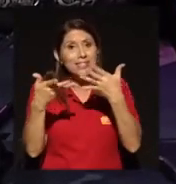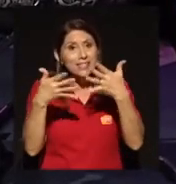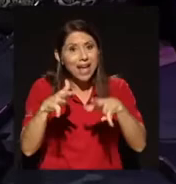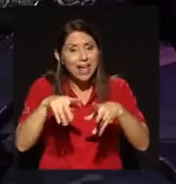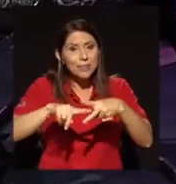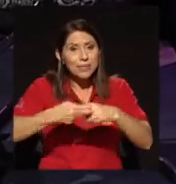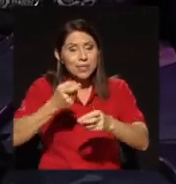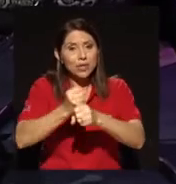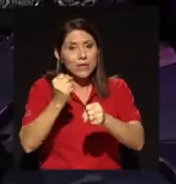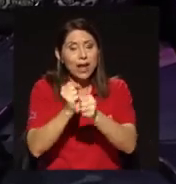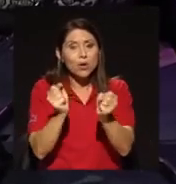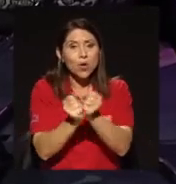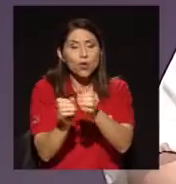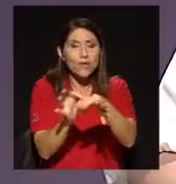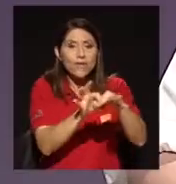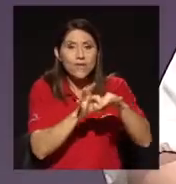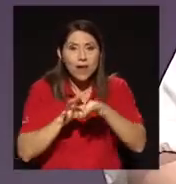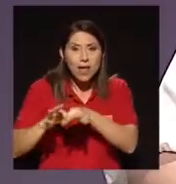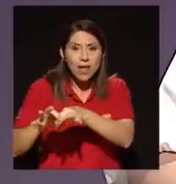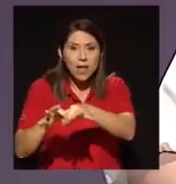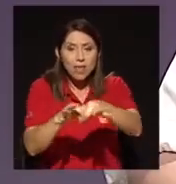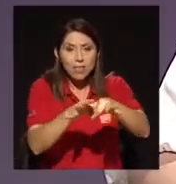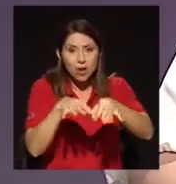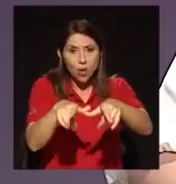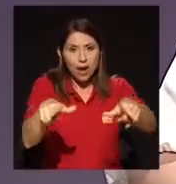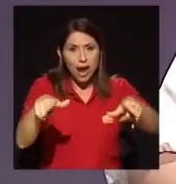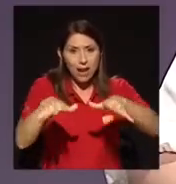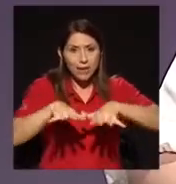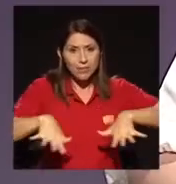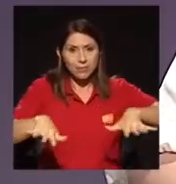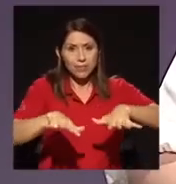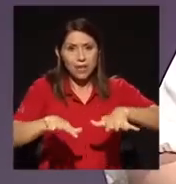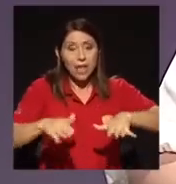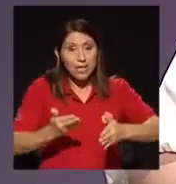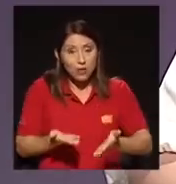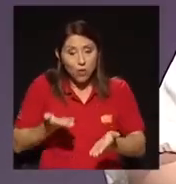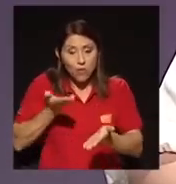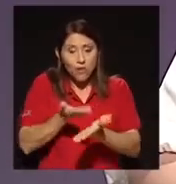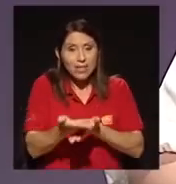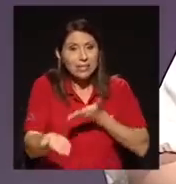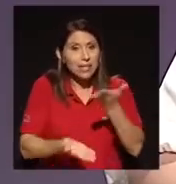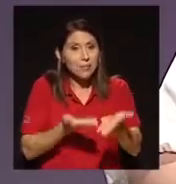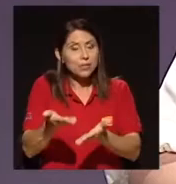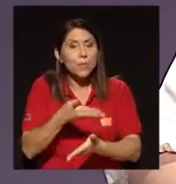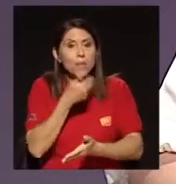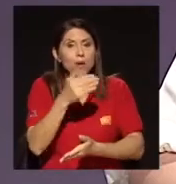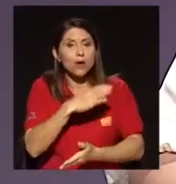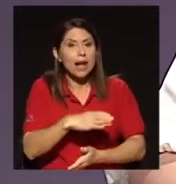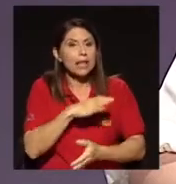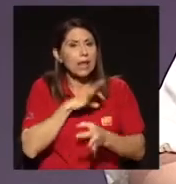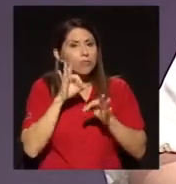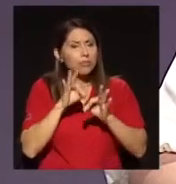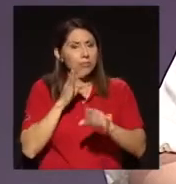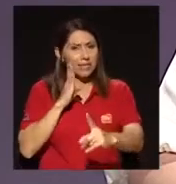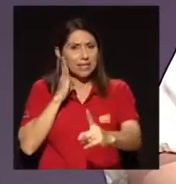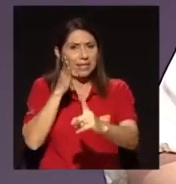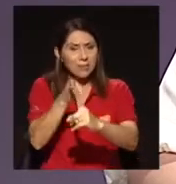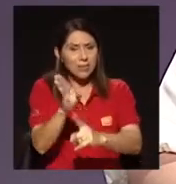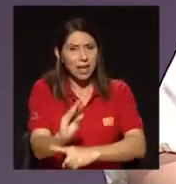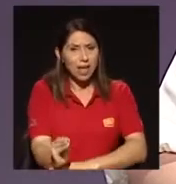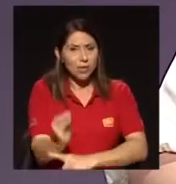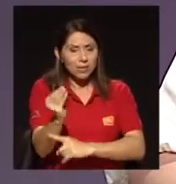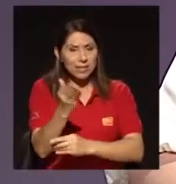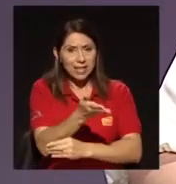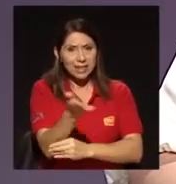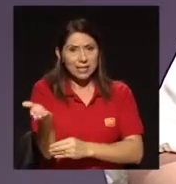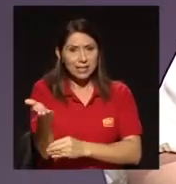local para precisamente esta oferta de servicios les llegue directamente y de mejor calidad a los y las adolescentes. Se ha